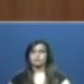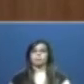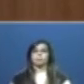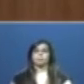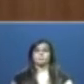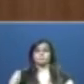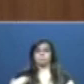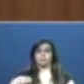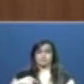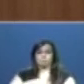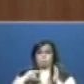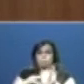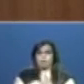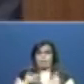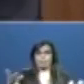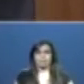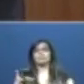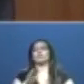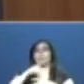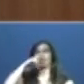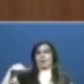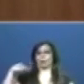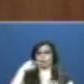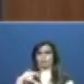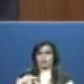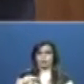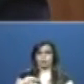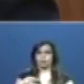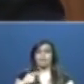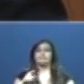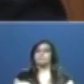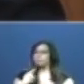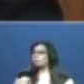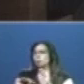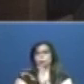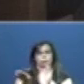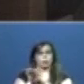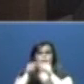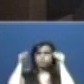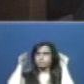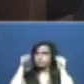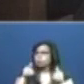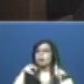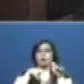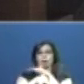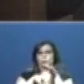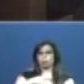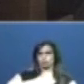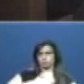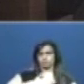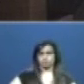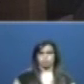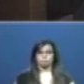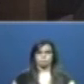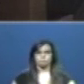actuaciones del plan de estímulos para el año 2014 al que seguirá dedicando importantes recursos autónomos